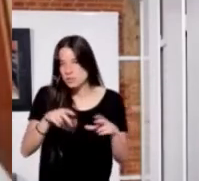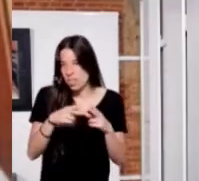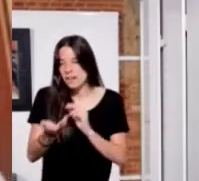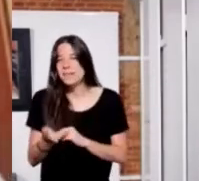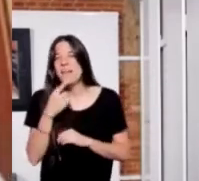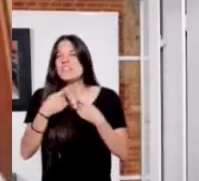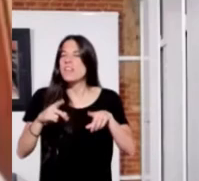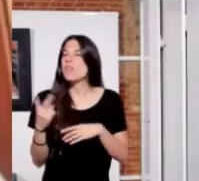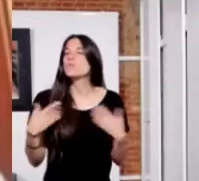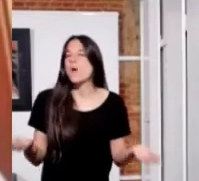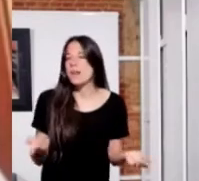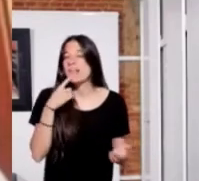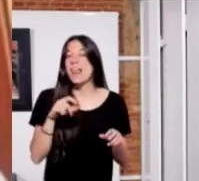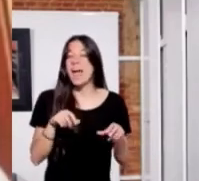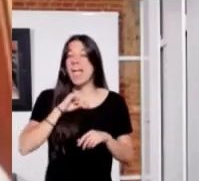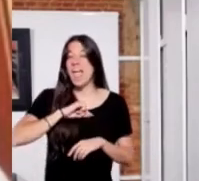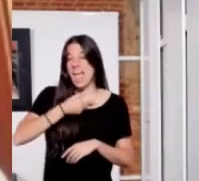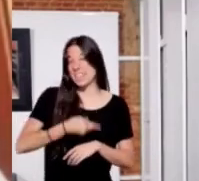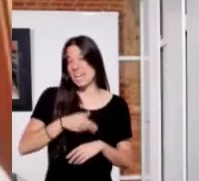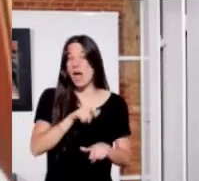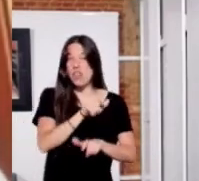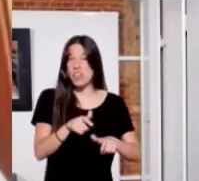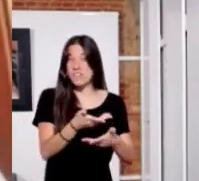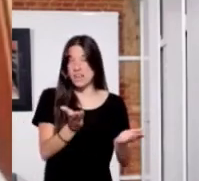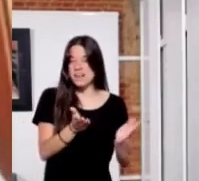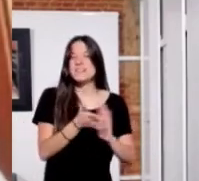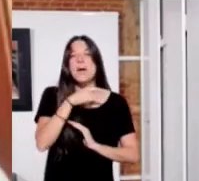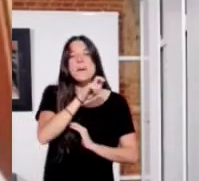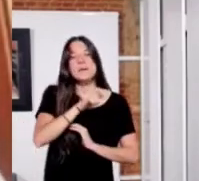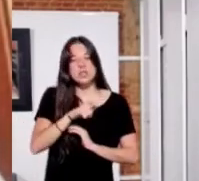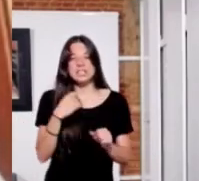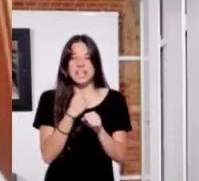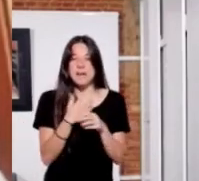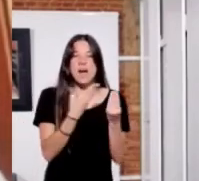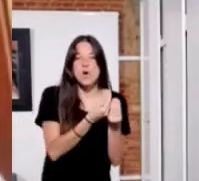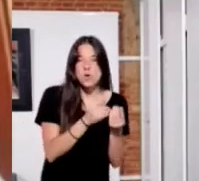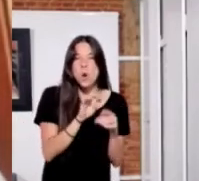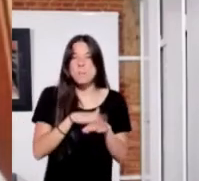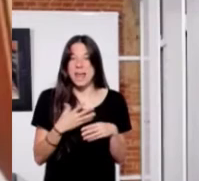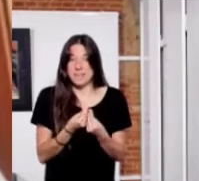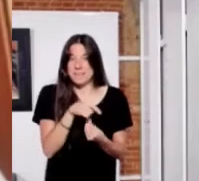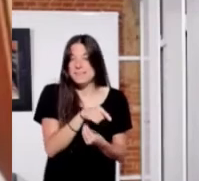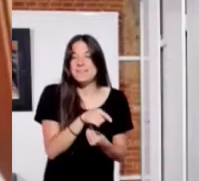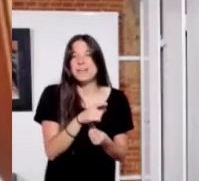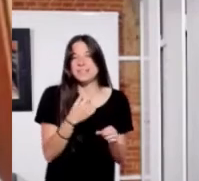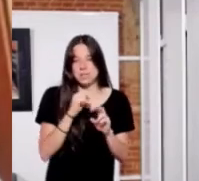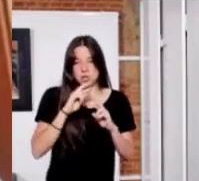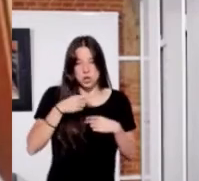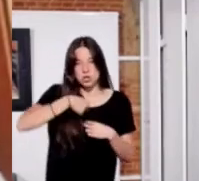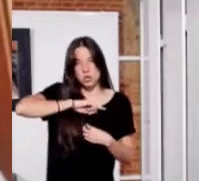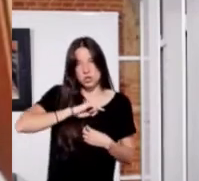ética cívica, el sujeto que trabaja, para con quien se trabaja, es en nosotros. Primera persona del